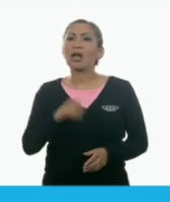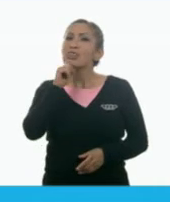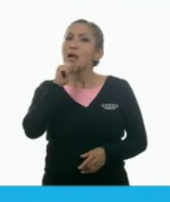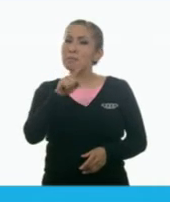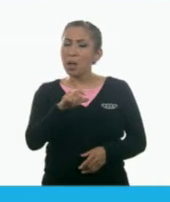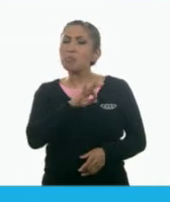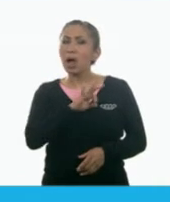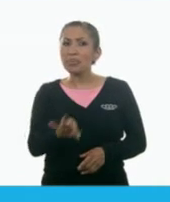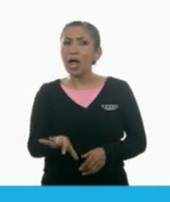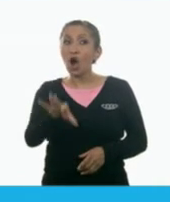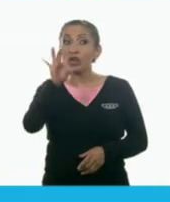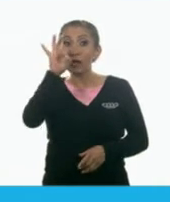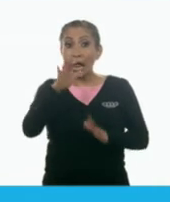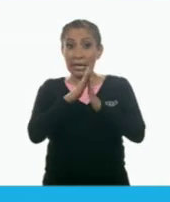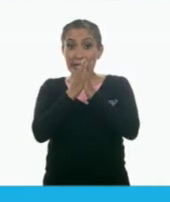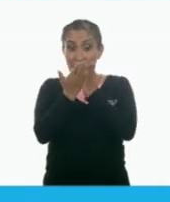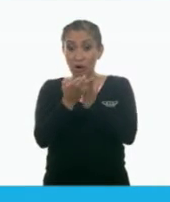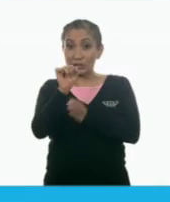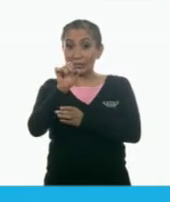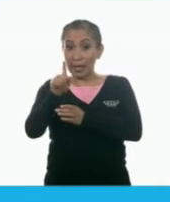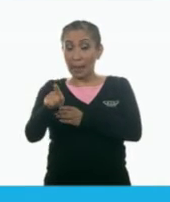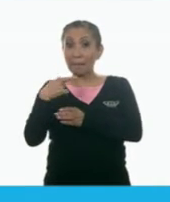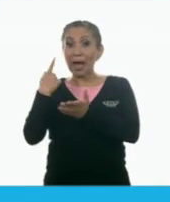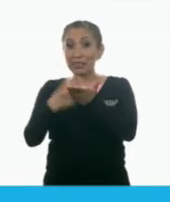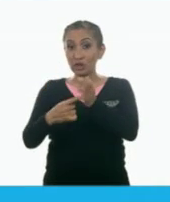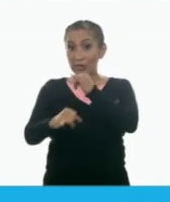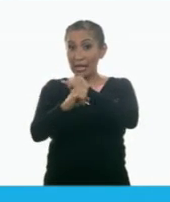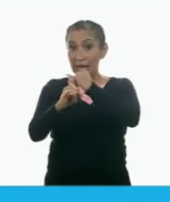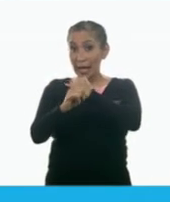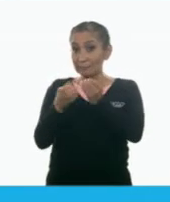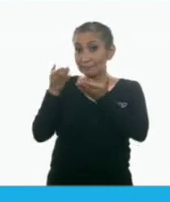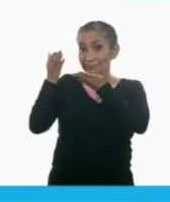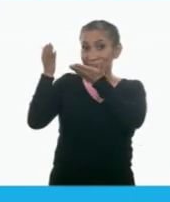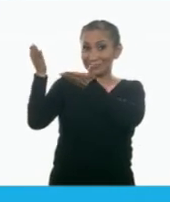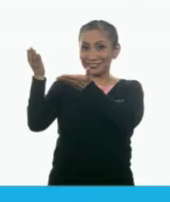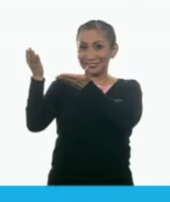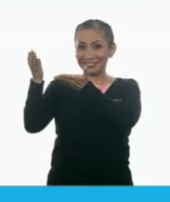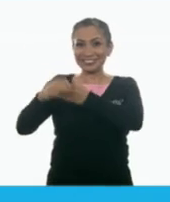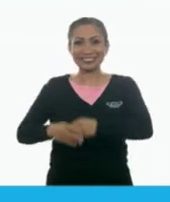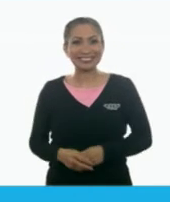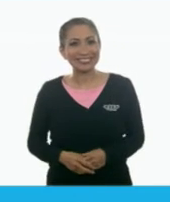También puedes encontrar los libros de texto en la página